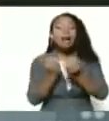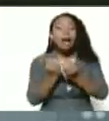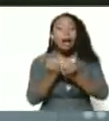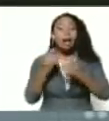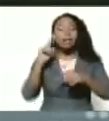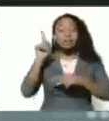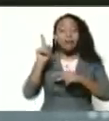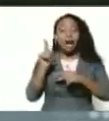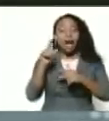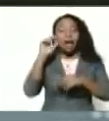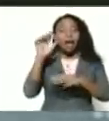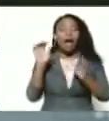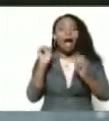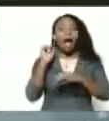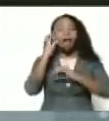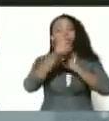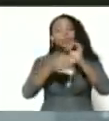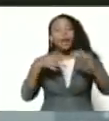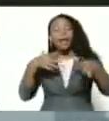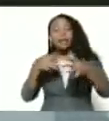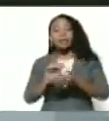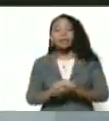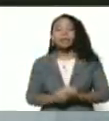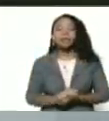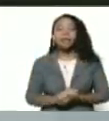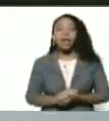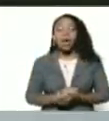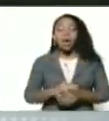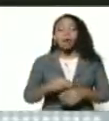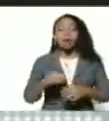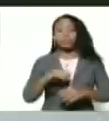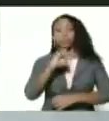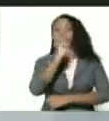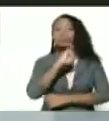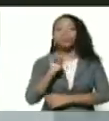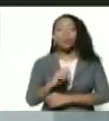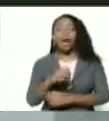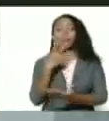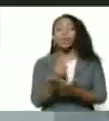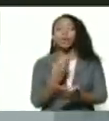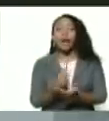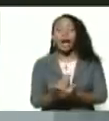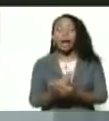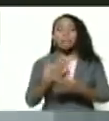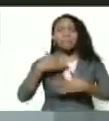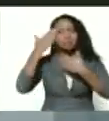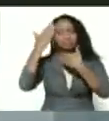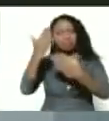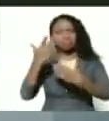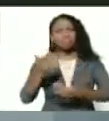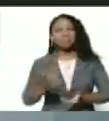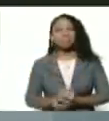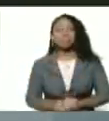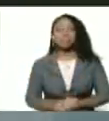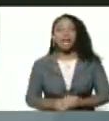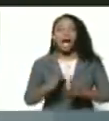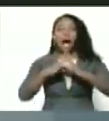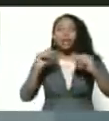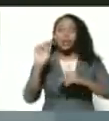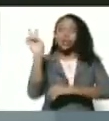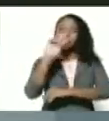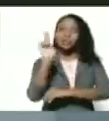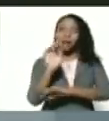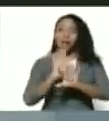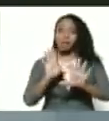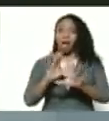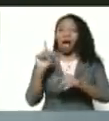Patria, Anzuategui, Zulia, Monagas. Mi saludo, pues, a toda Venezuela. Ya